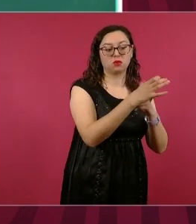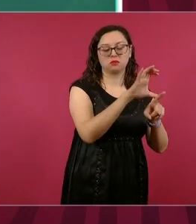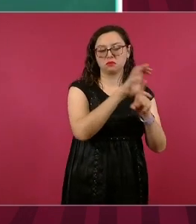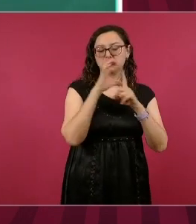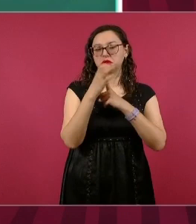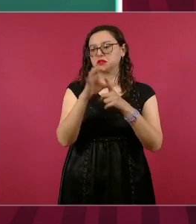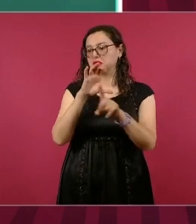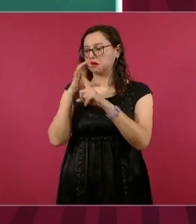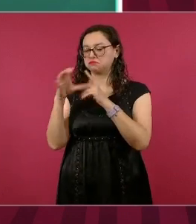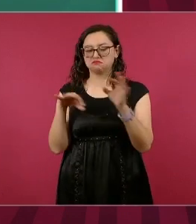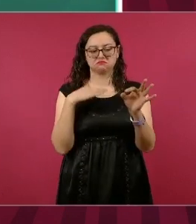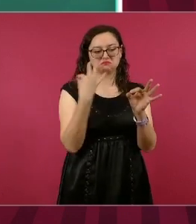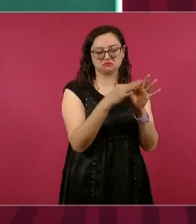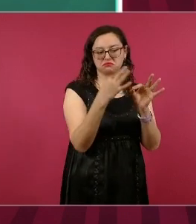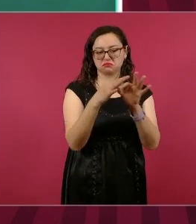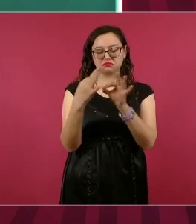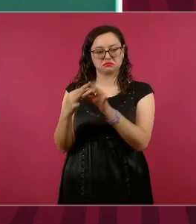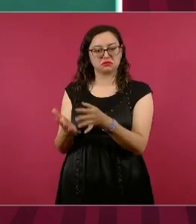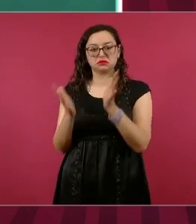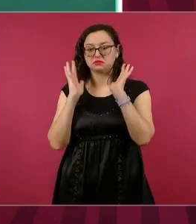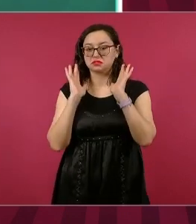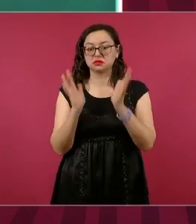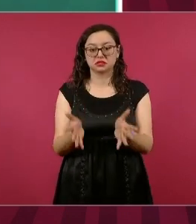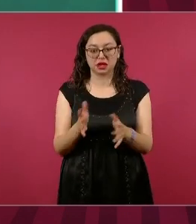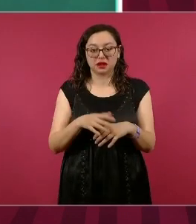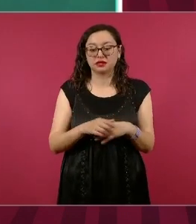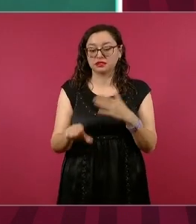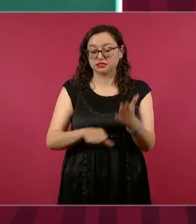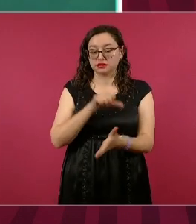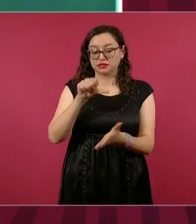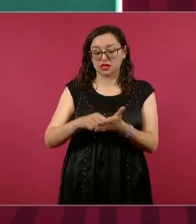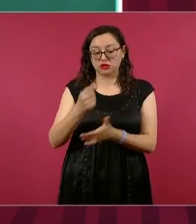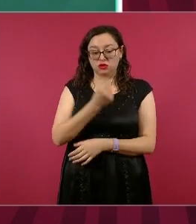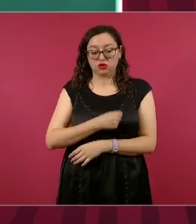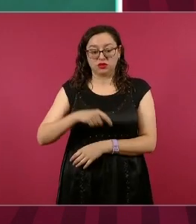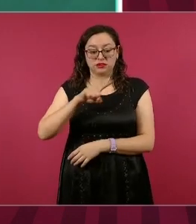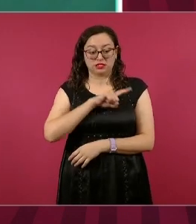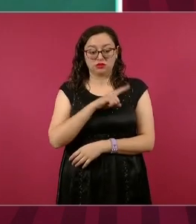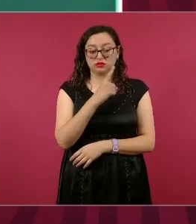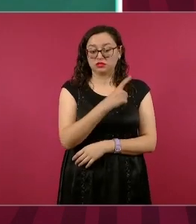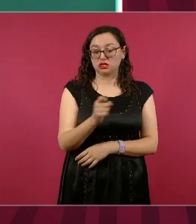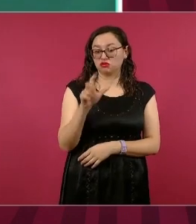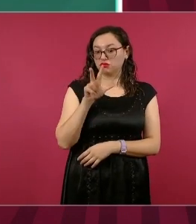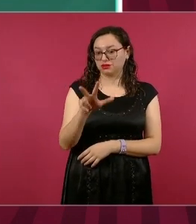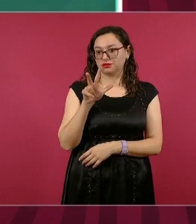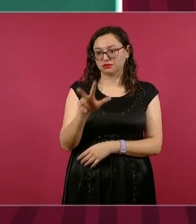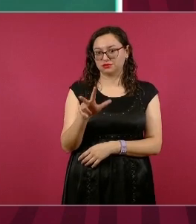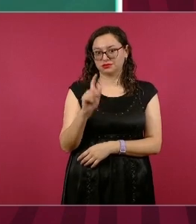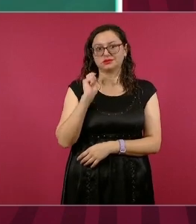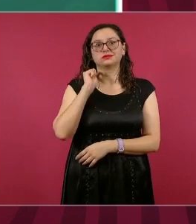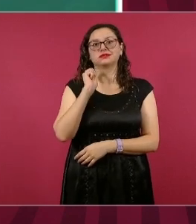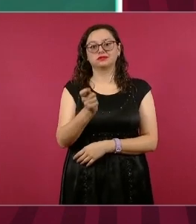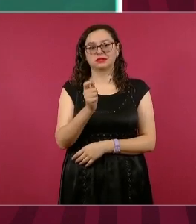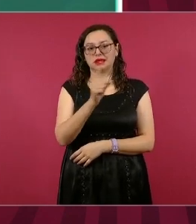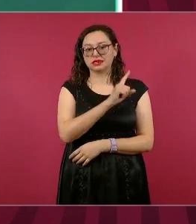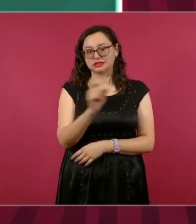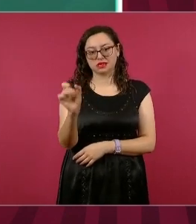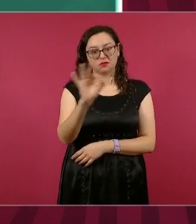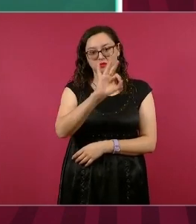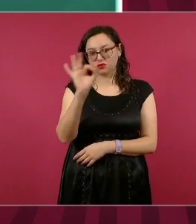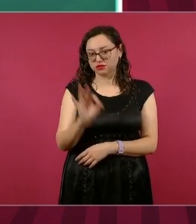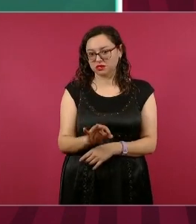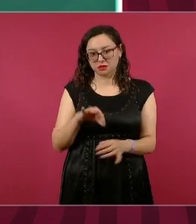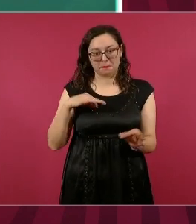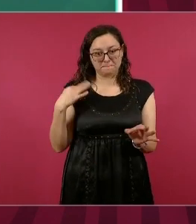nuestros 118 centros de salud de atención primaria. Es decir, cumplimos al 100% con la tarea que se asignó para